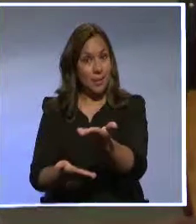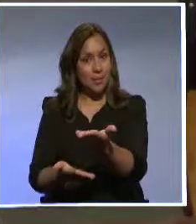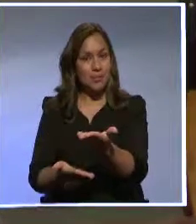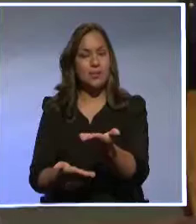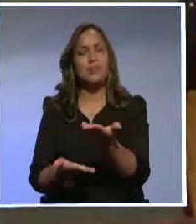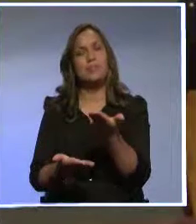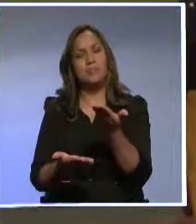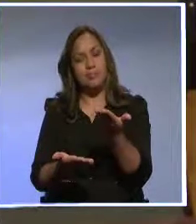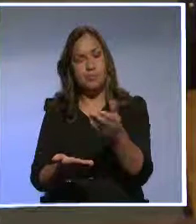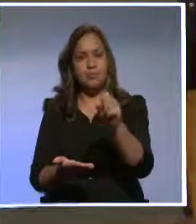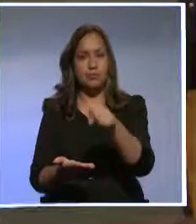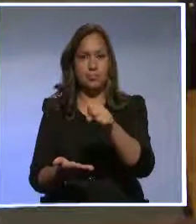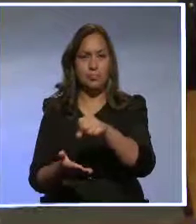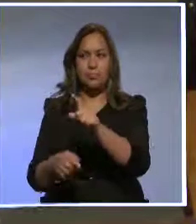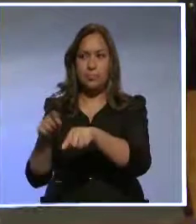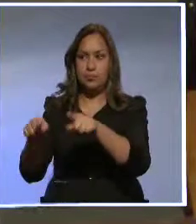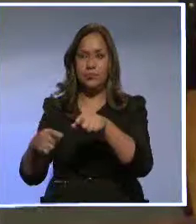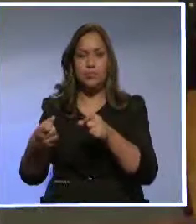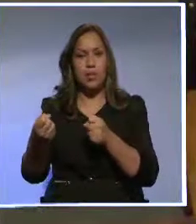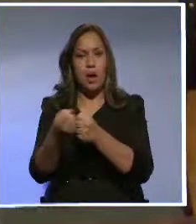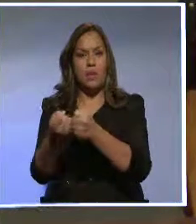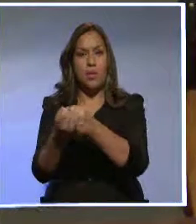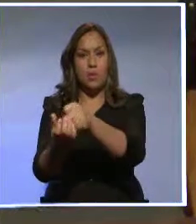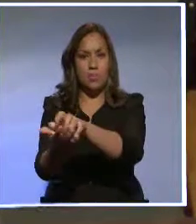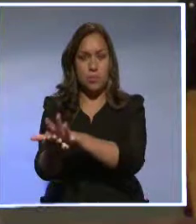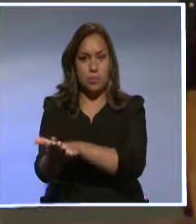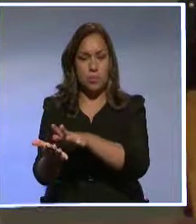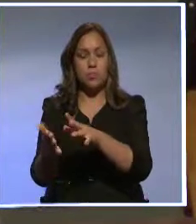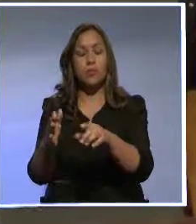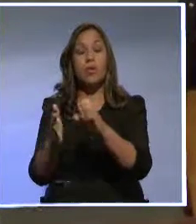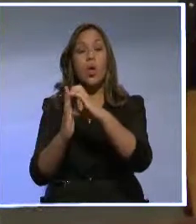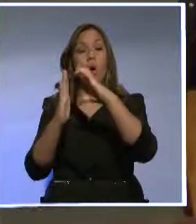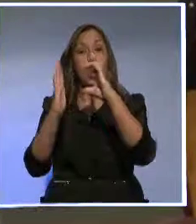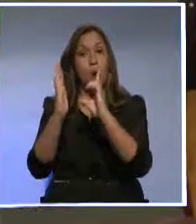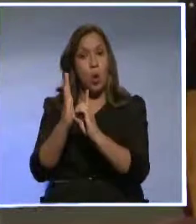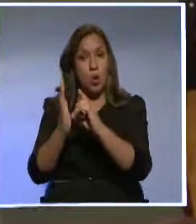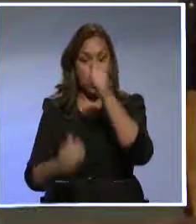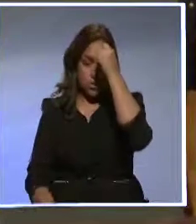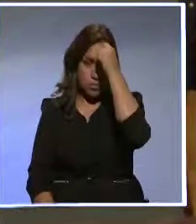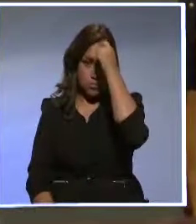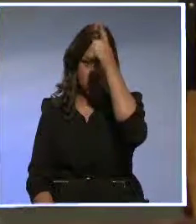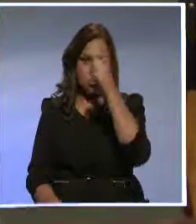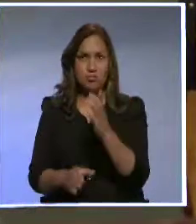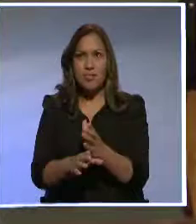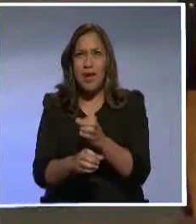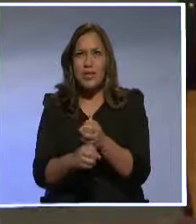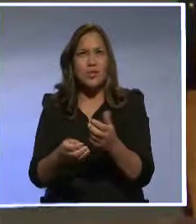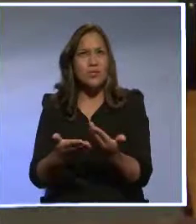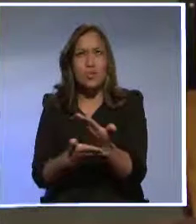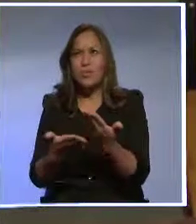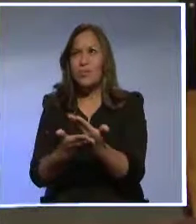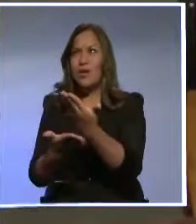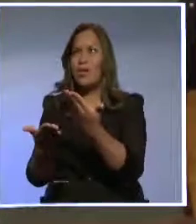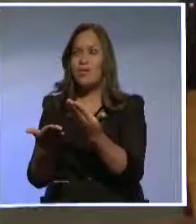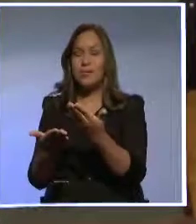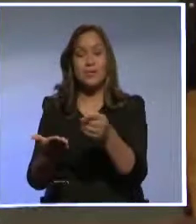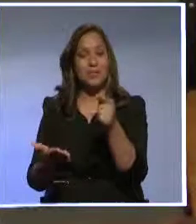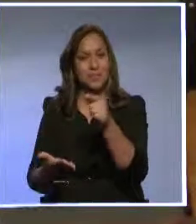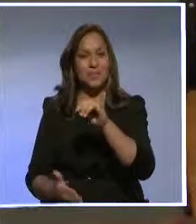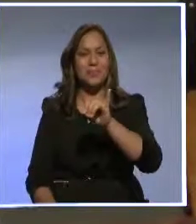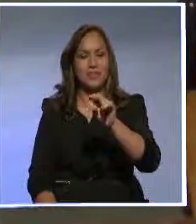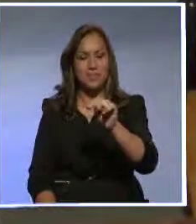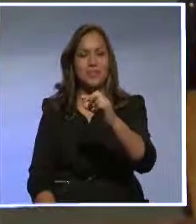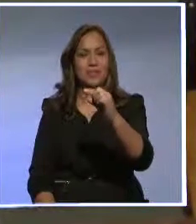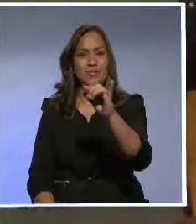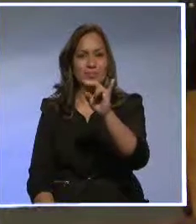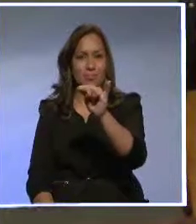argumentos de quienes defienden las bondades del proyecto de código de los conocimientos la creatividad y la innovación ingenios que